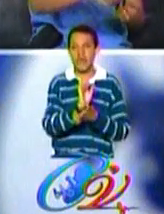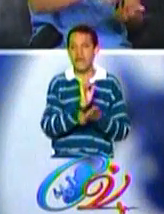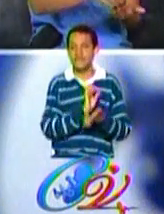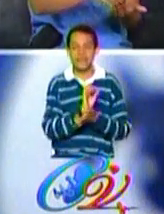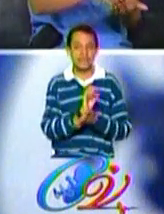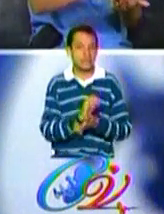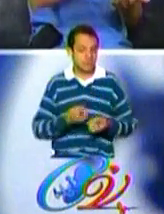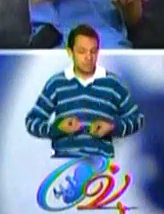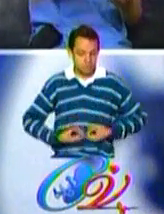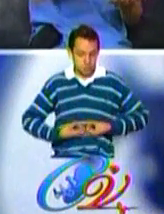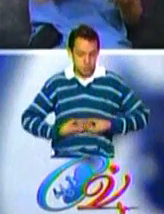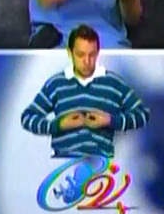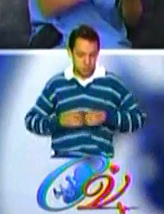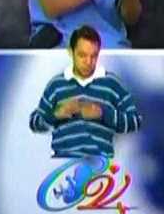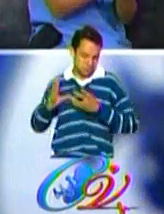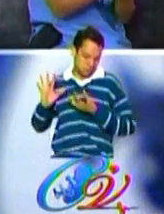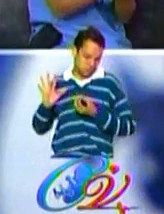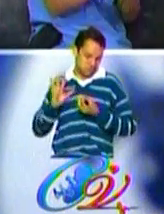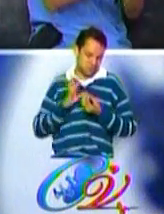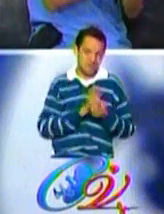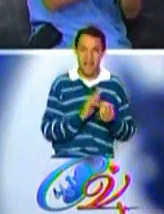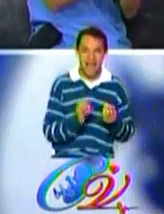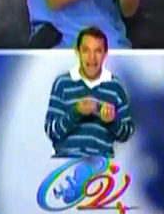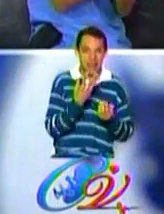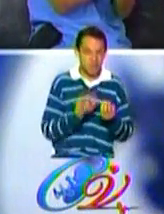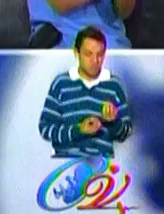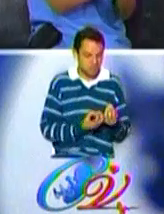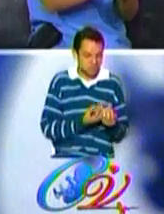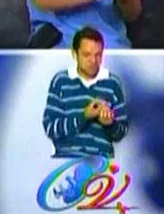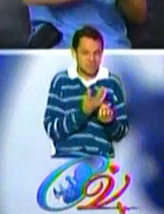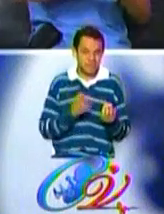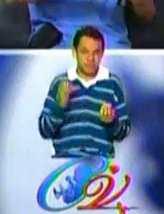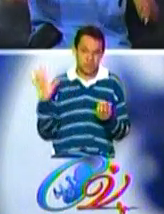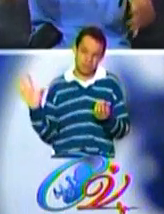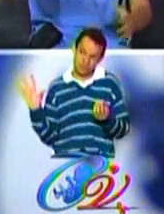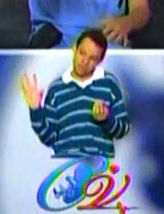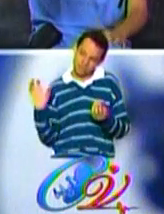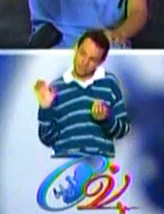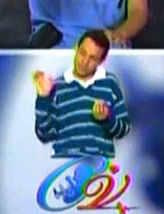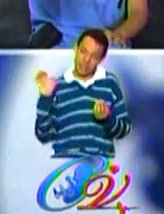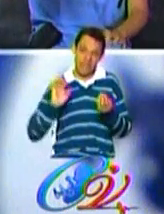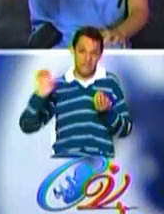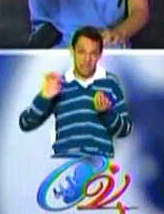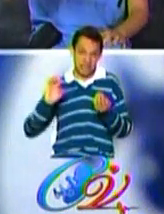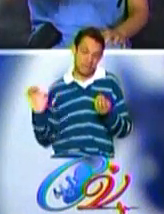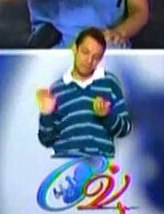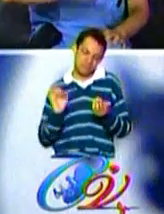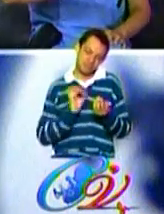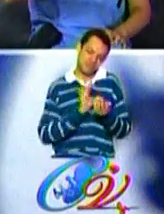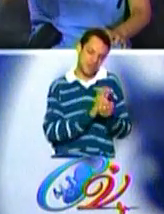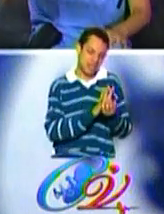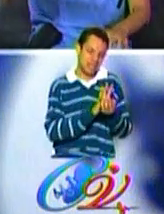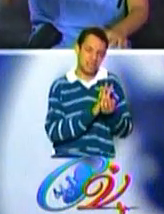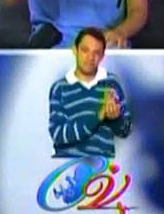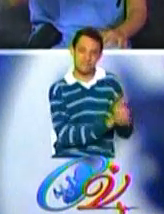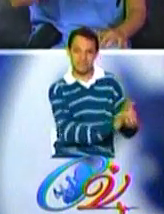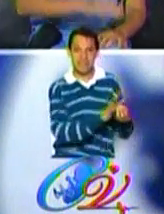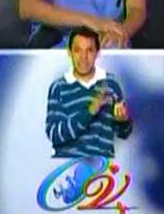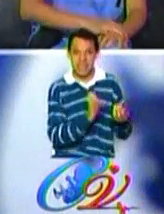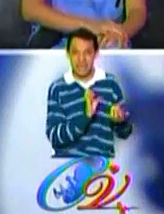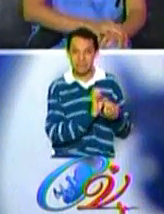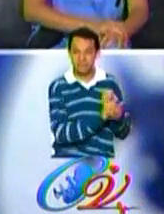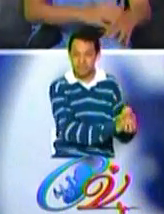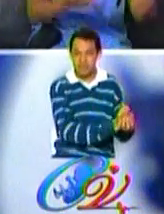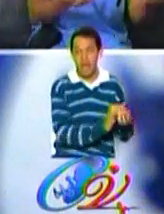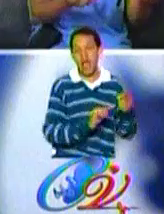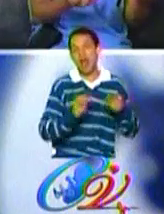allá, migra, trata de envolverlo en una capita y sacarlo del cuerpo, ¿cierto? El tóxico. Pero